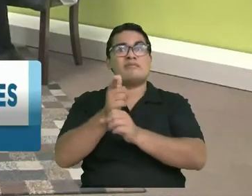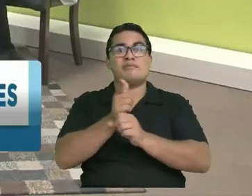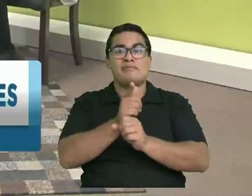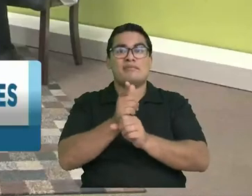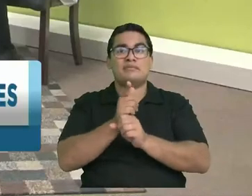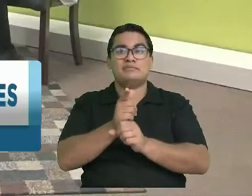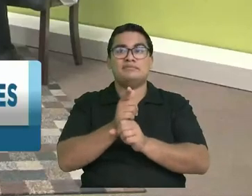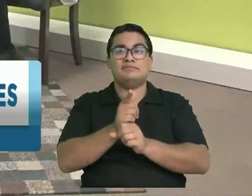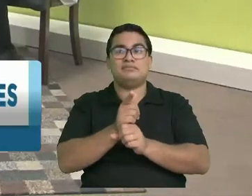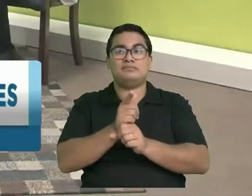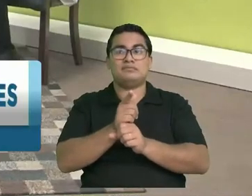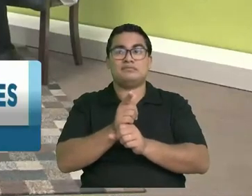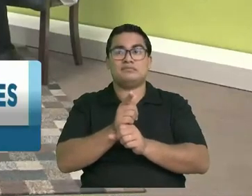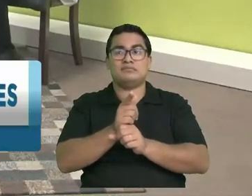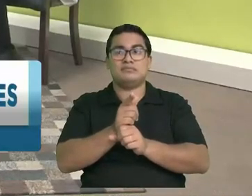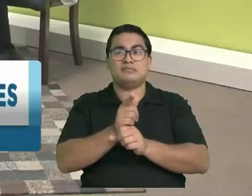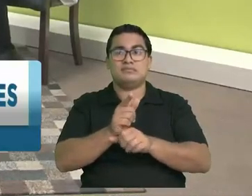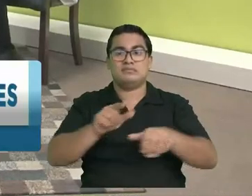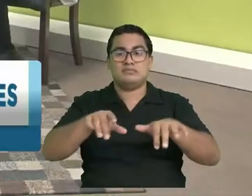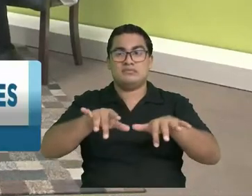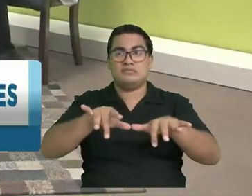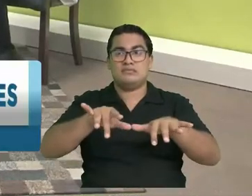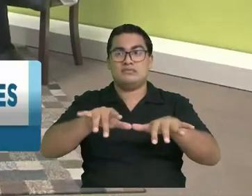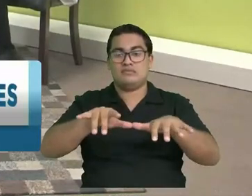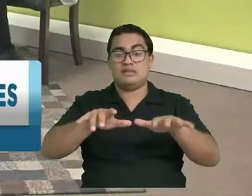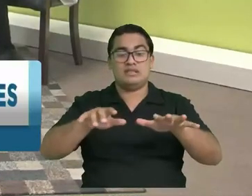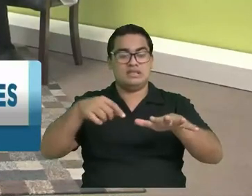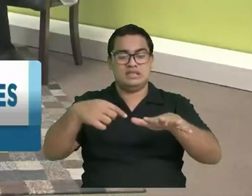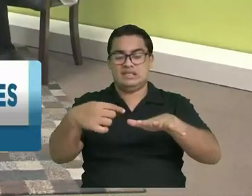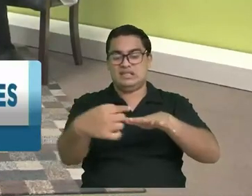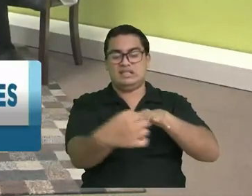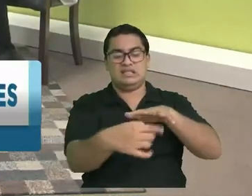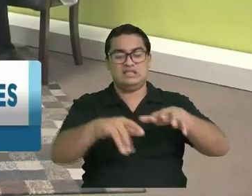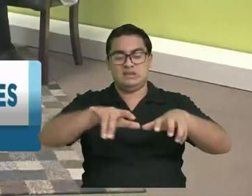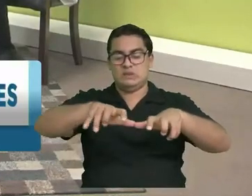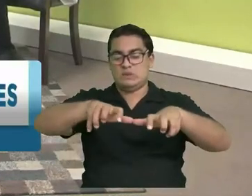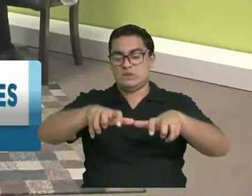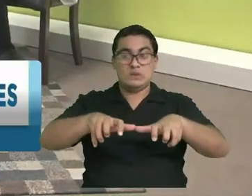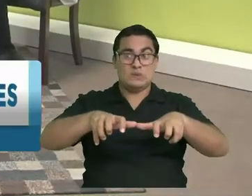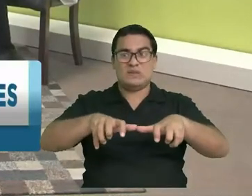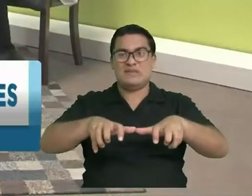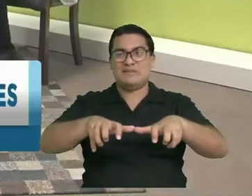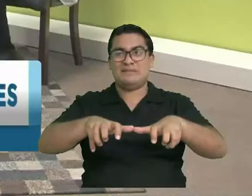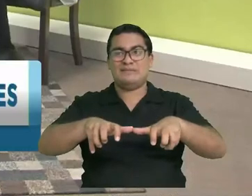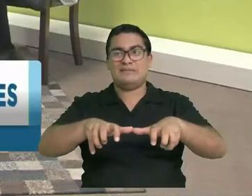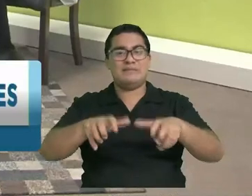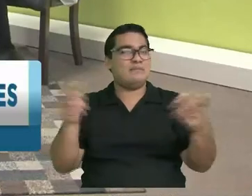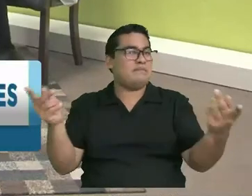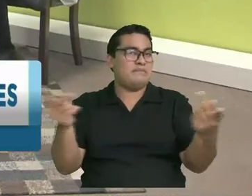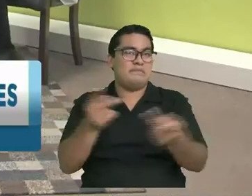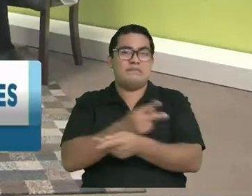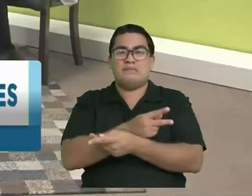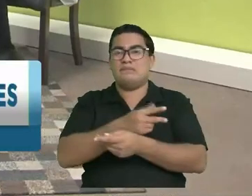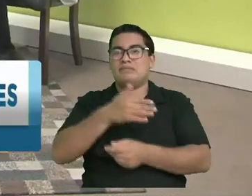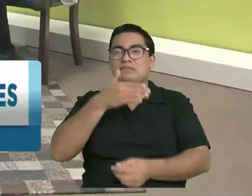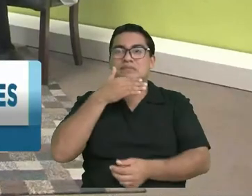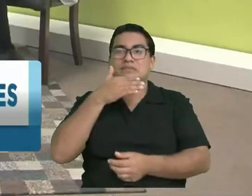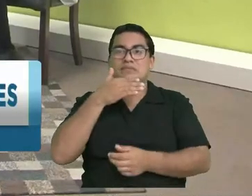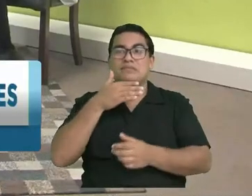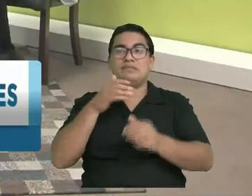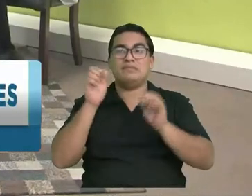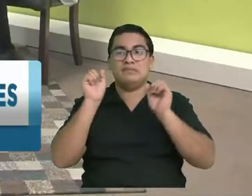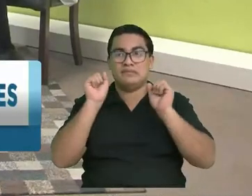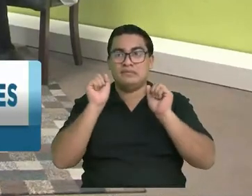en esos pies, cuando ya literalmente los 5 dedos del pie están deformados completamente. Se